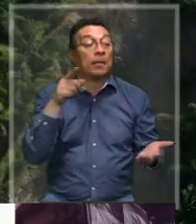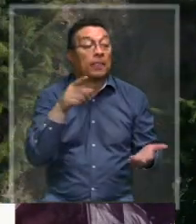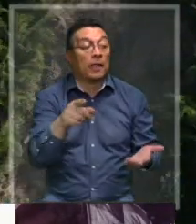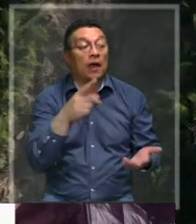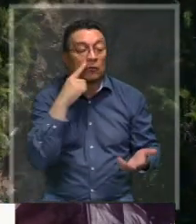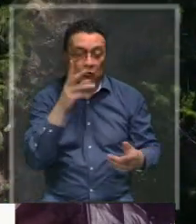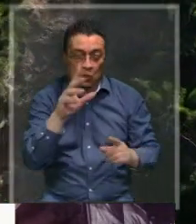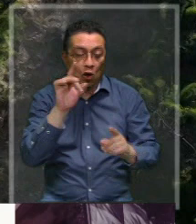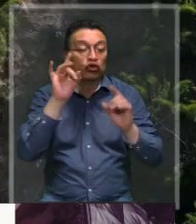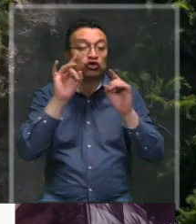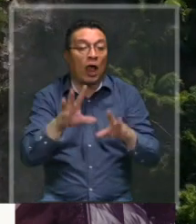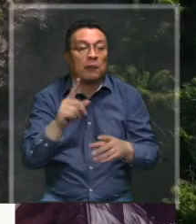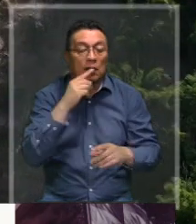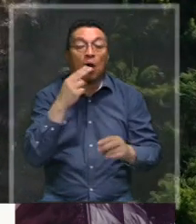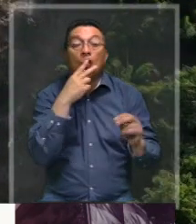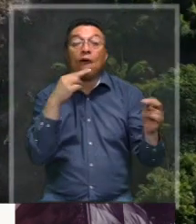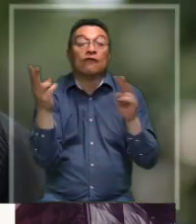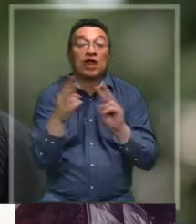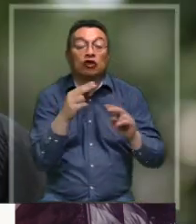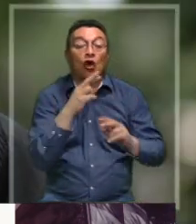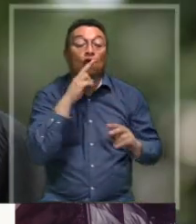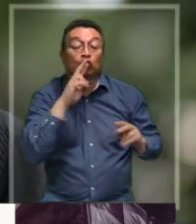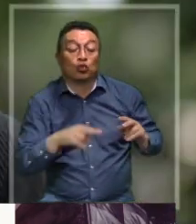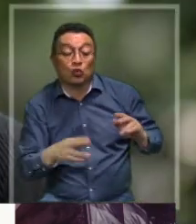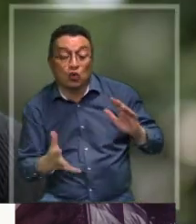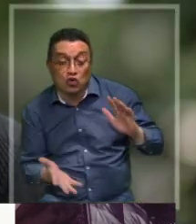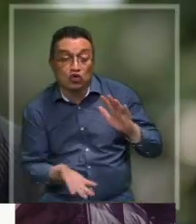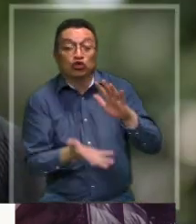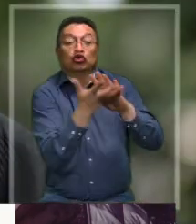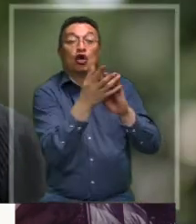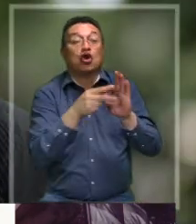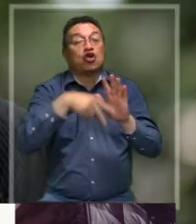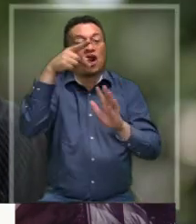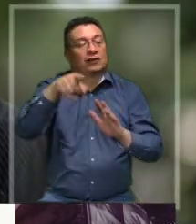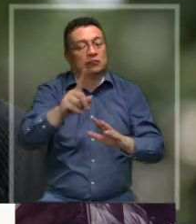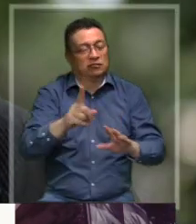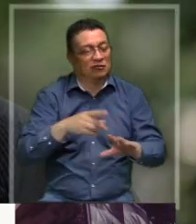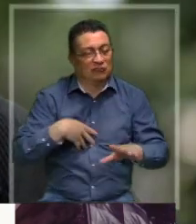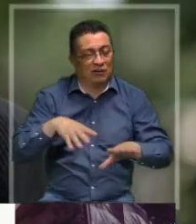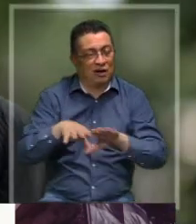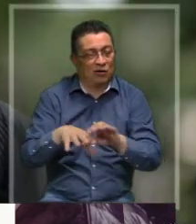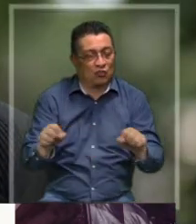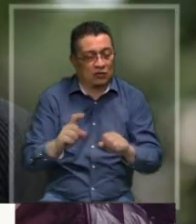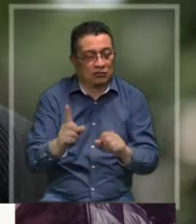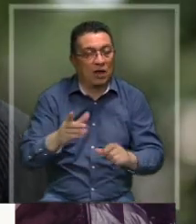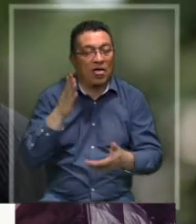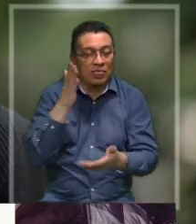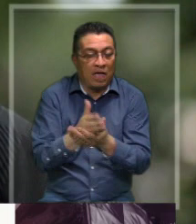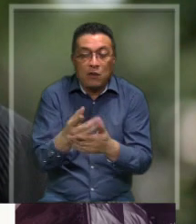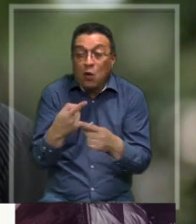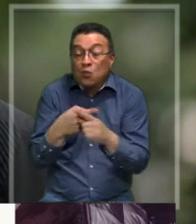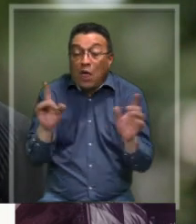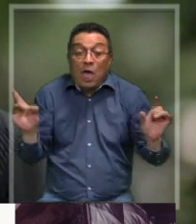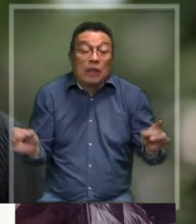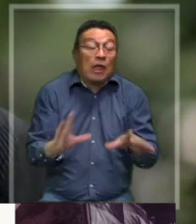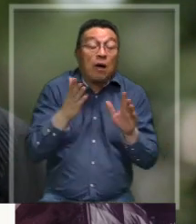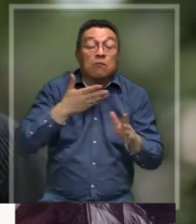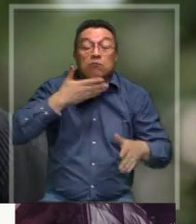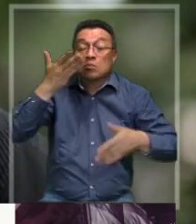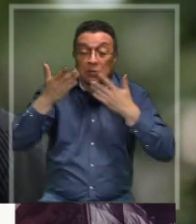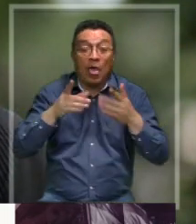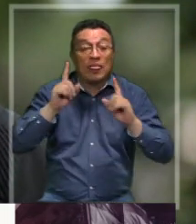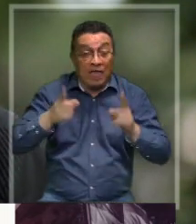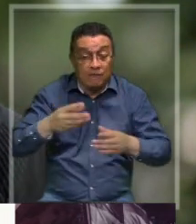como referencia que el viento viene de sur a norte, no me parece, no estoy de acuerdo con eso. Aquí hay que ponerse en todos los casos. Si queremos hacer una